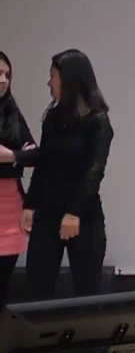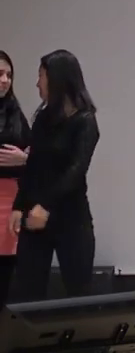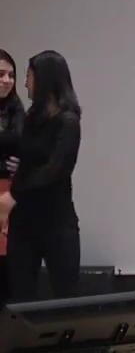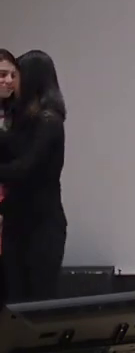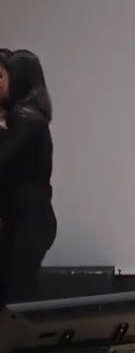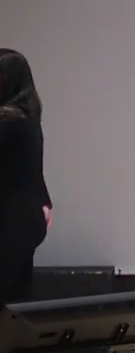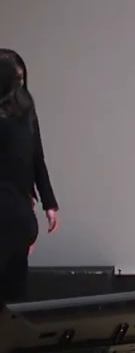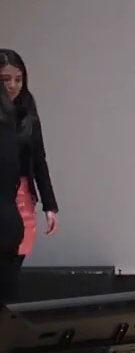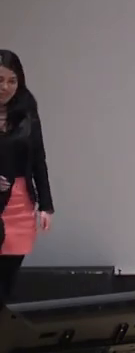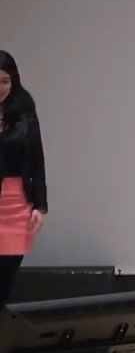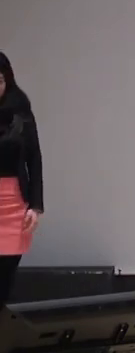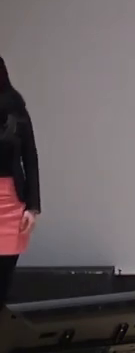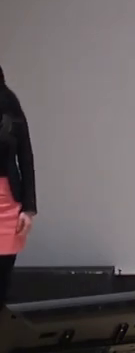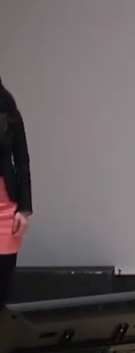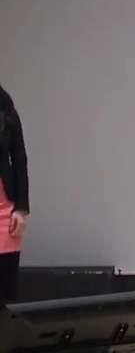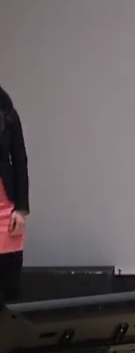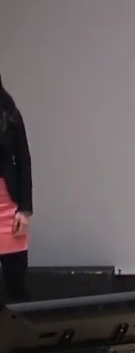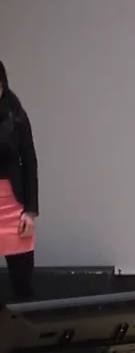Gracias a usted.